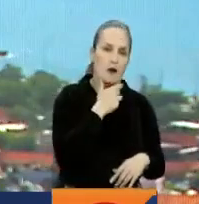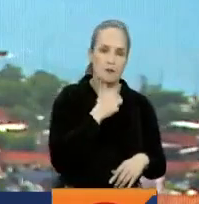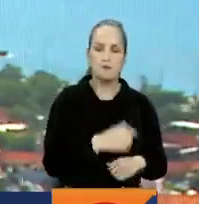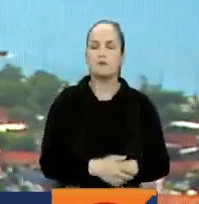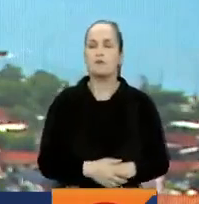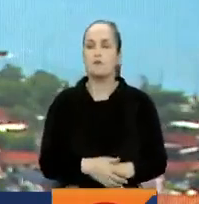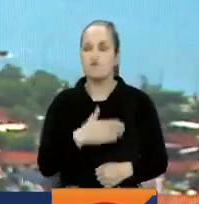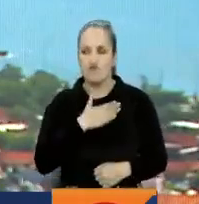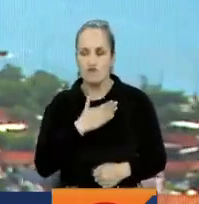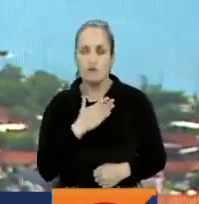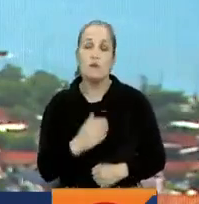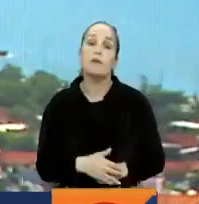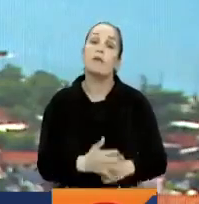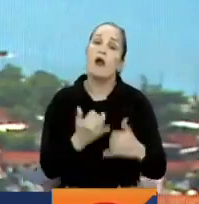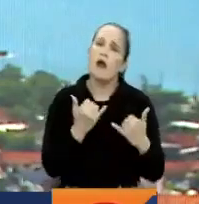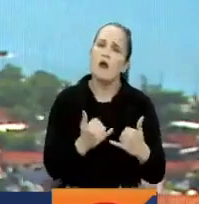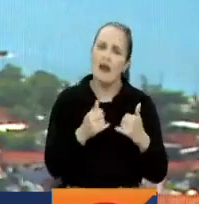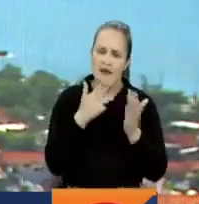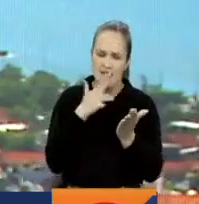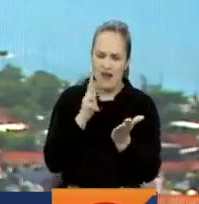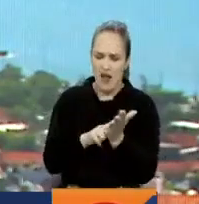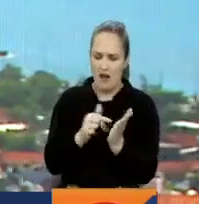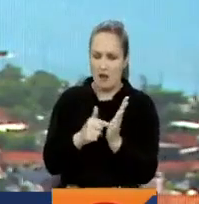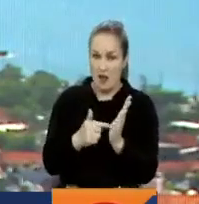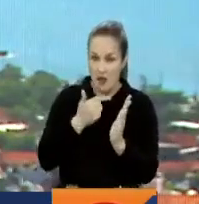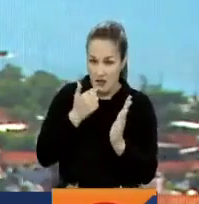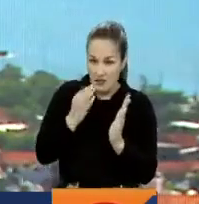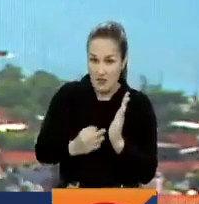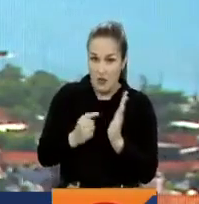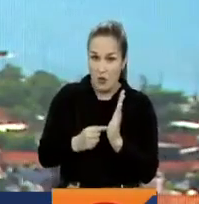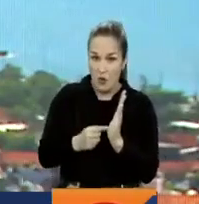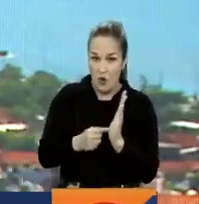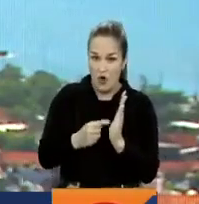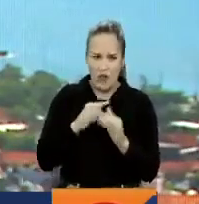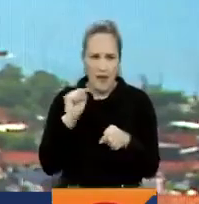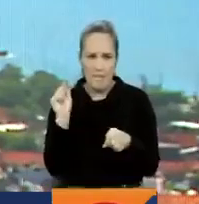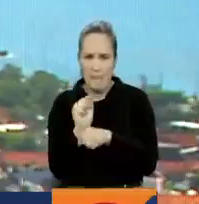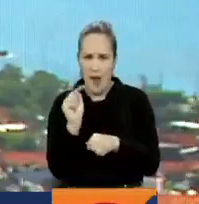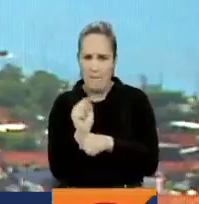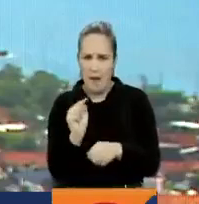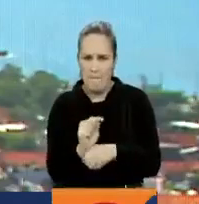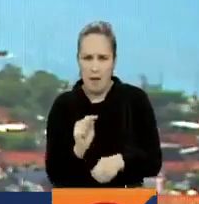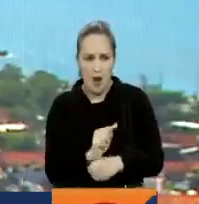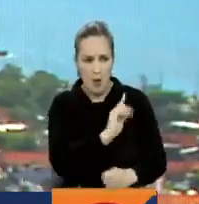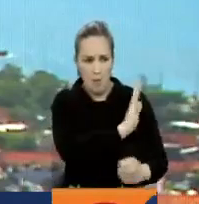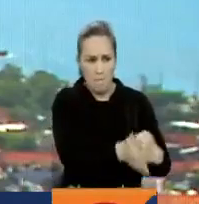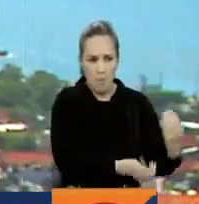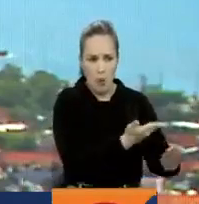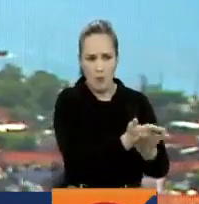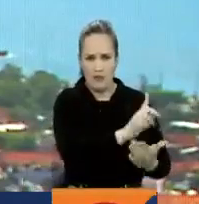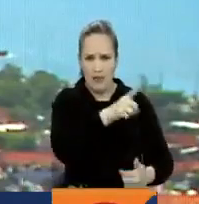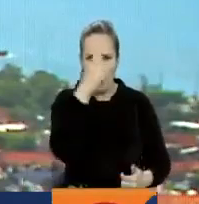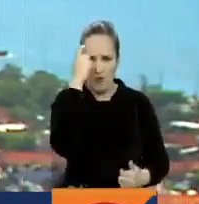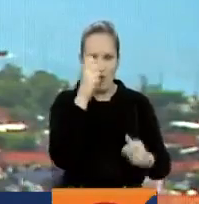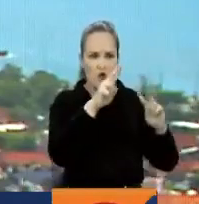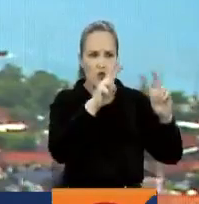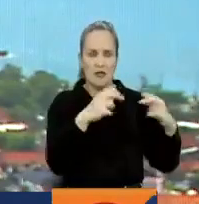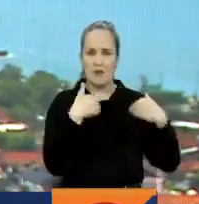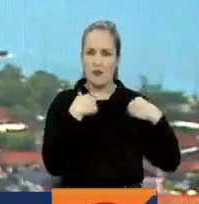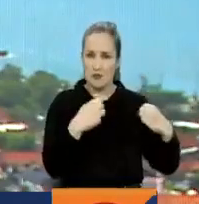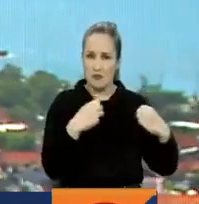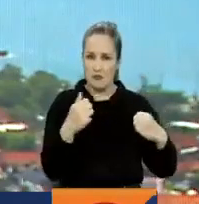de cierto en esa carta socializada por algunos exministros de salud y en la que se critican las acciones y propuestas del gobierno frente al sistema